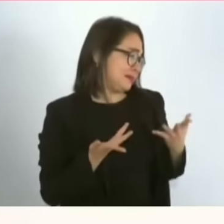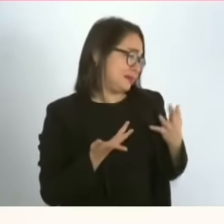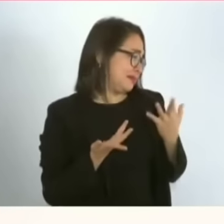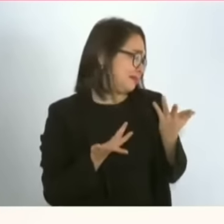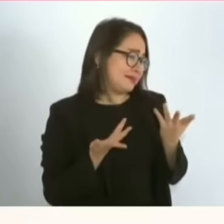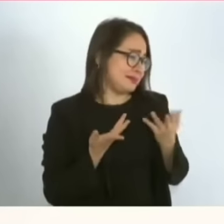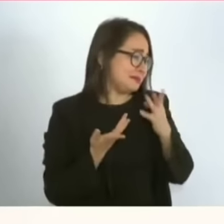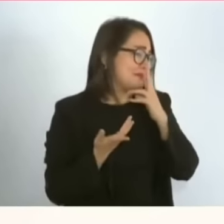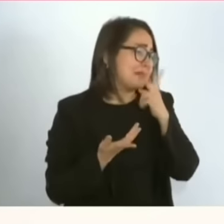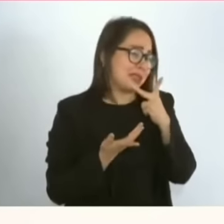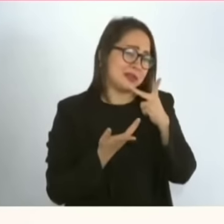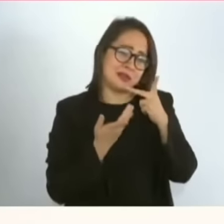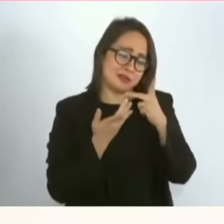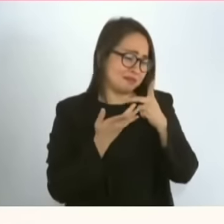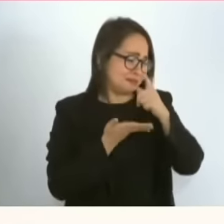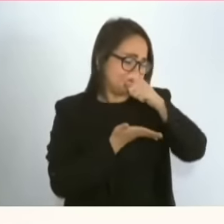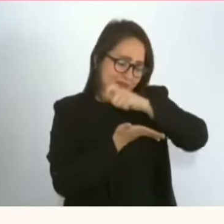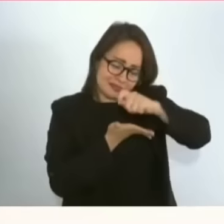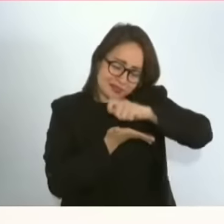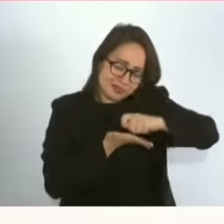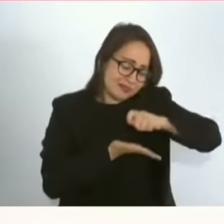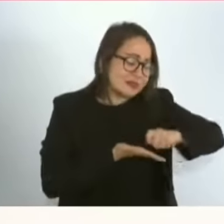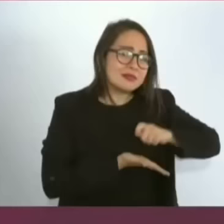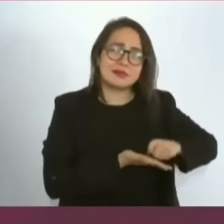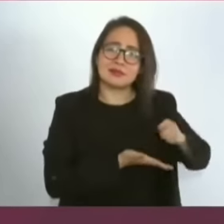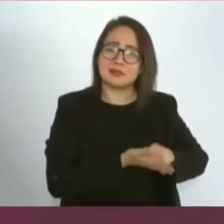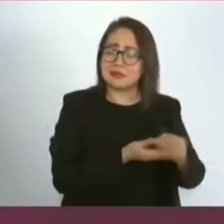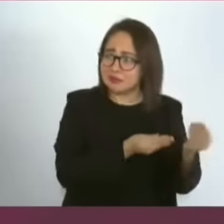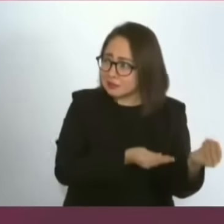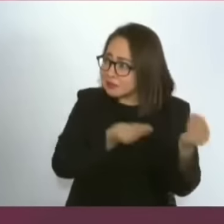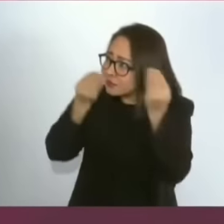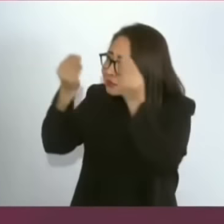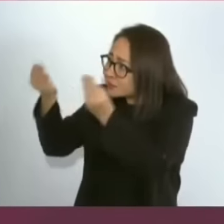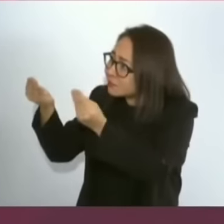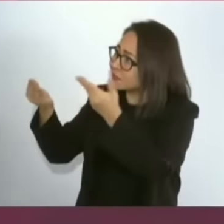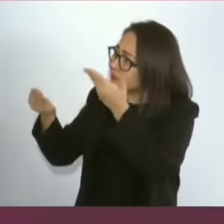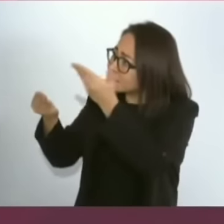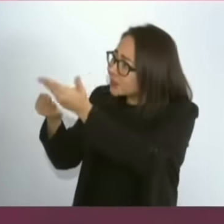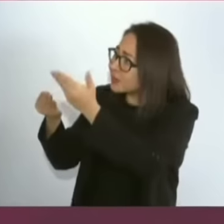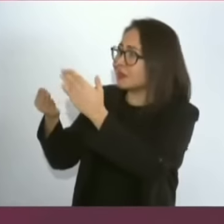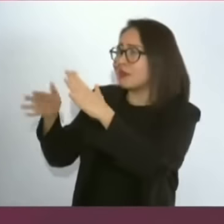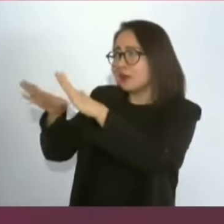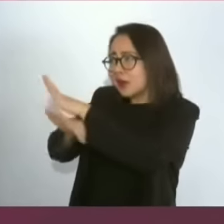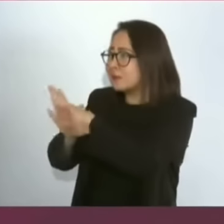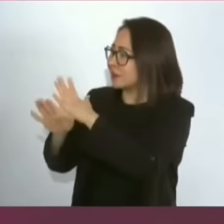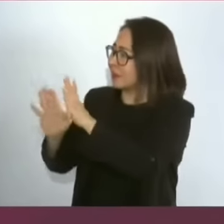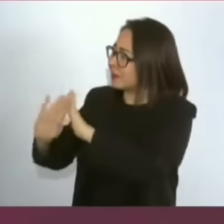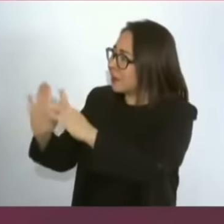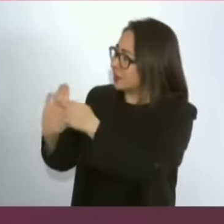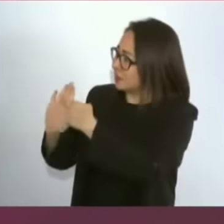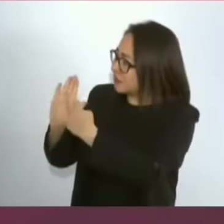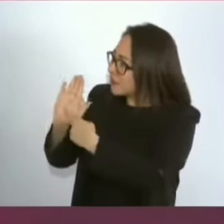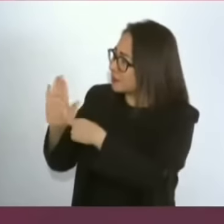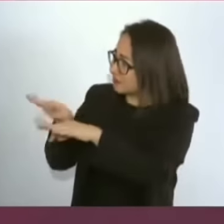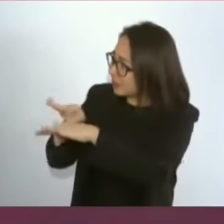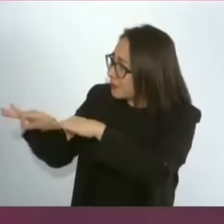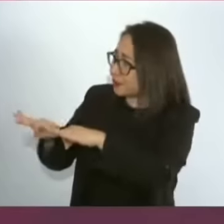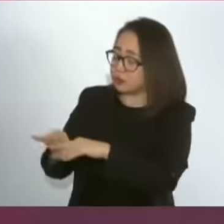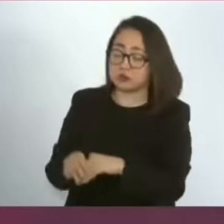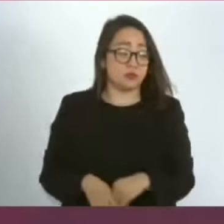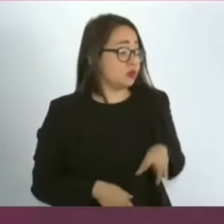presentaron un pliego petitorio y los empresarios dijeron: